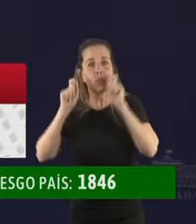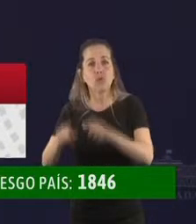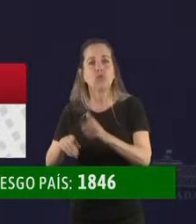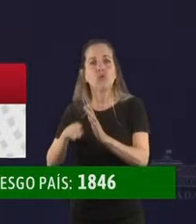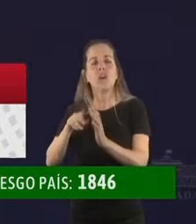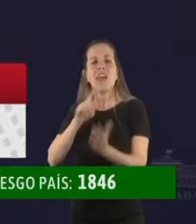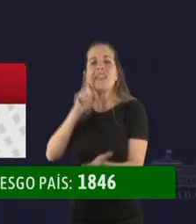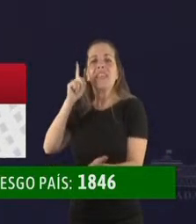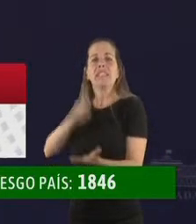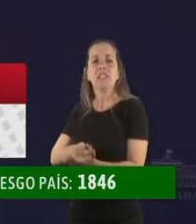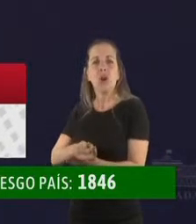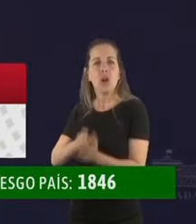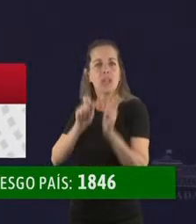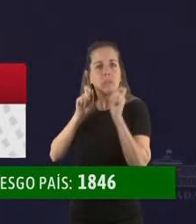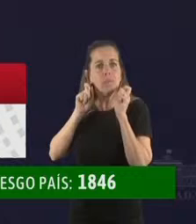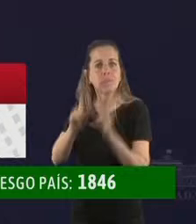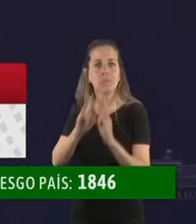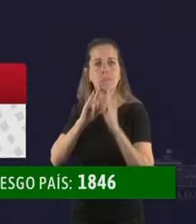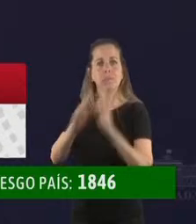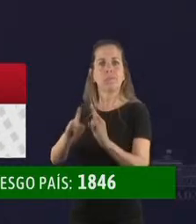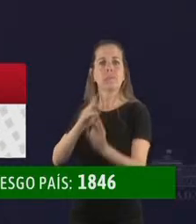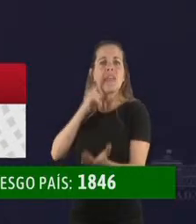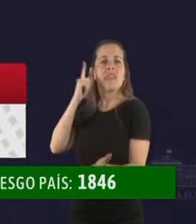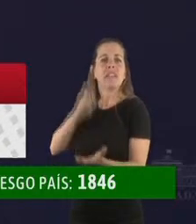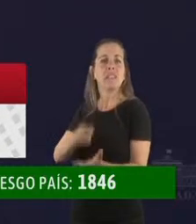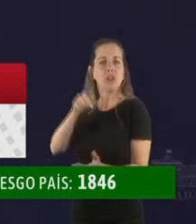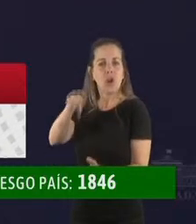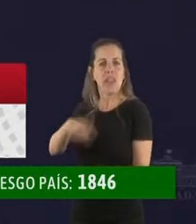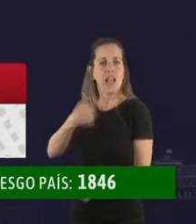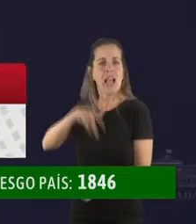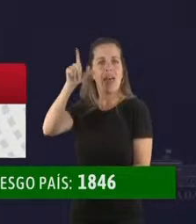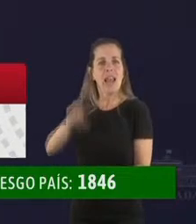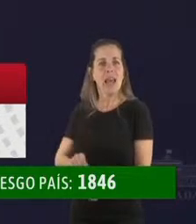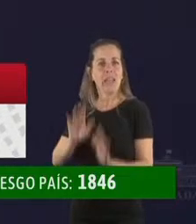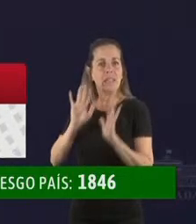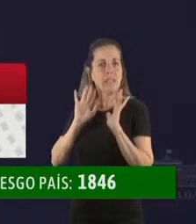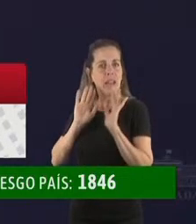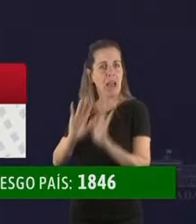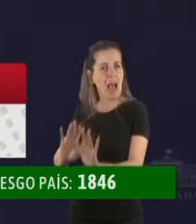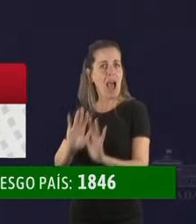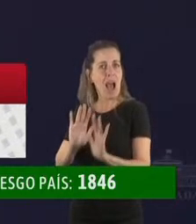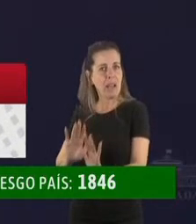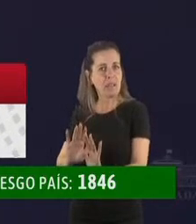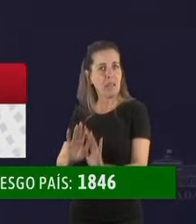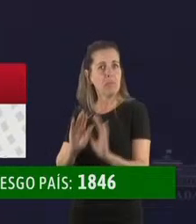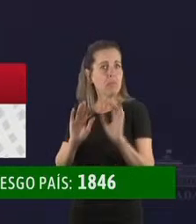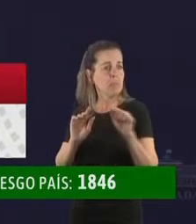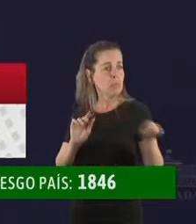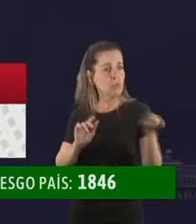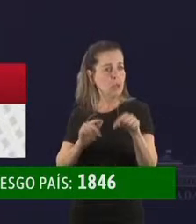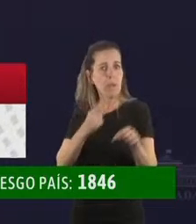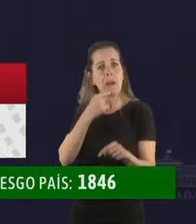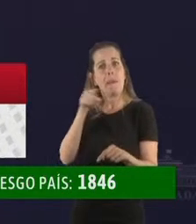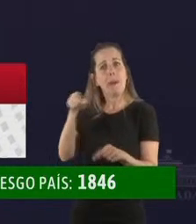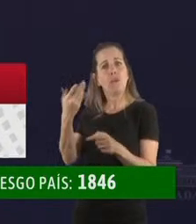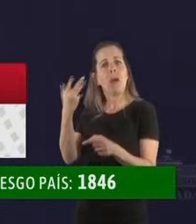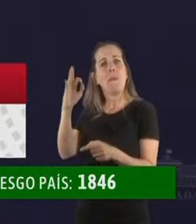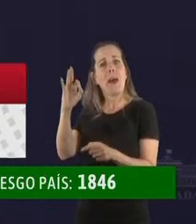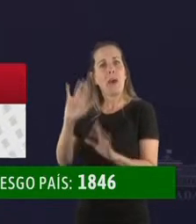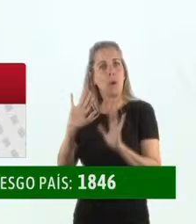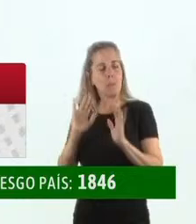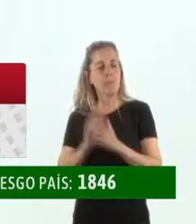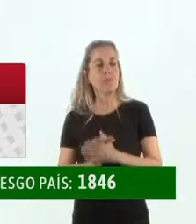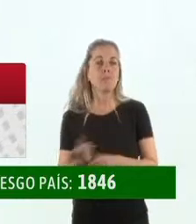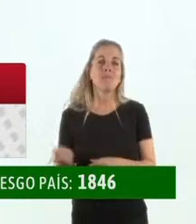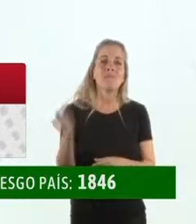Argentina son decisiones del Banco Central de la República Argentina y con ellos es con quién tienen que ir a consultarlas Miguel